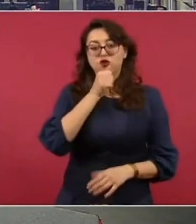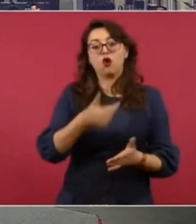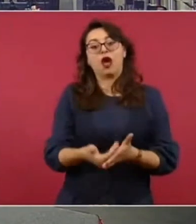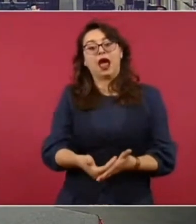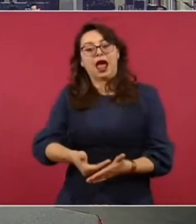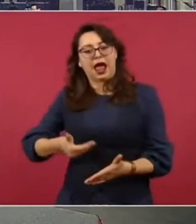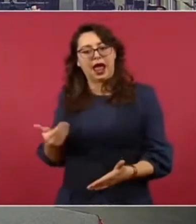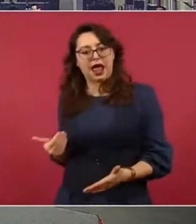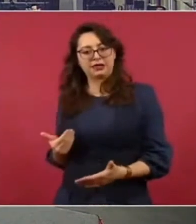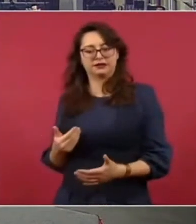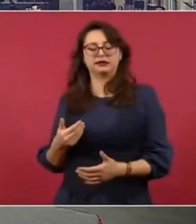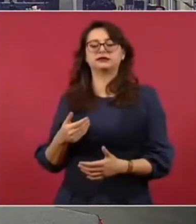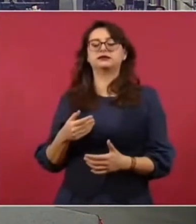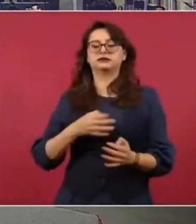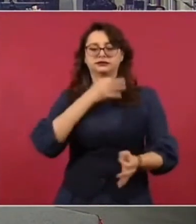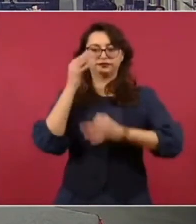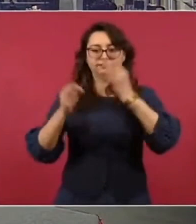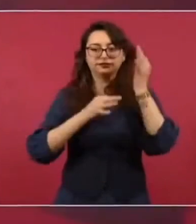Todavía no entraba.